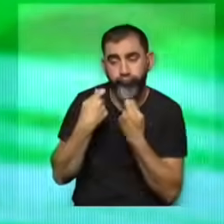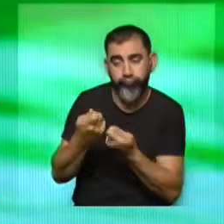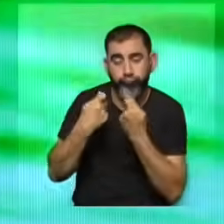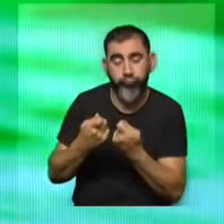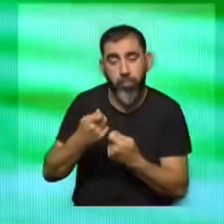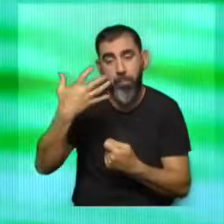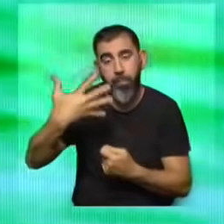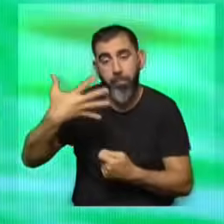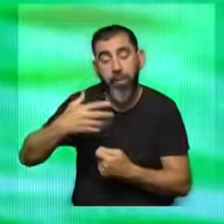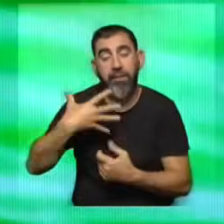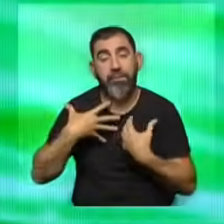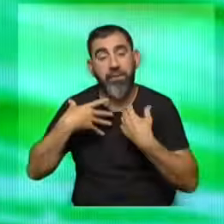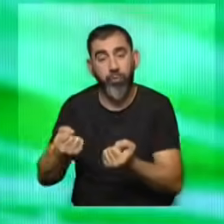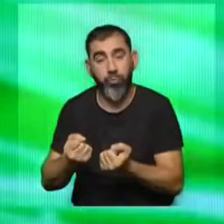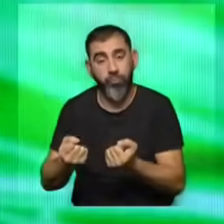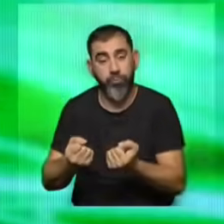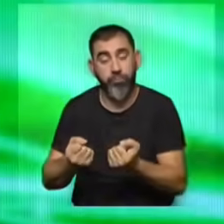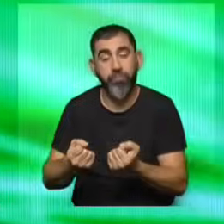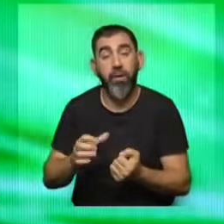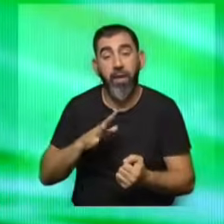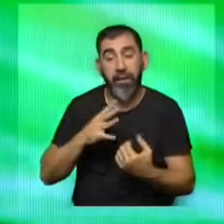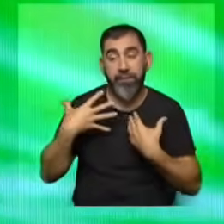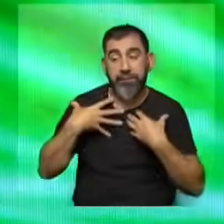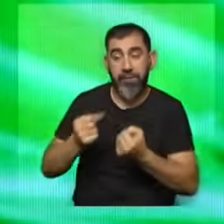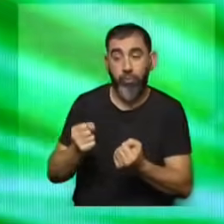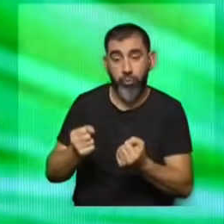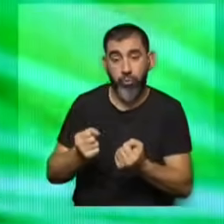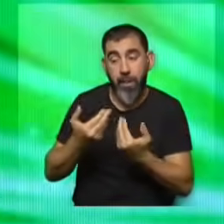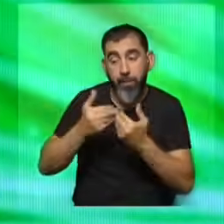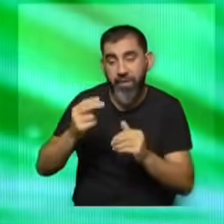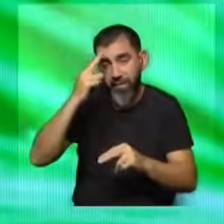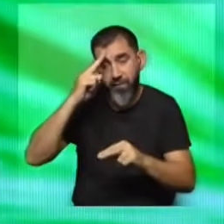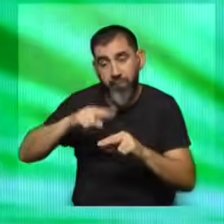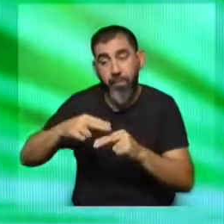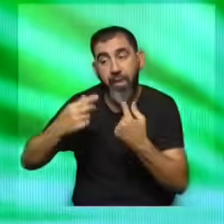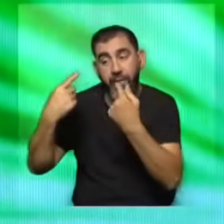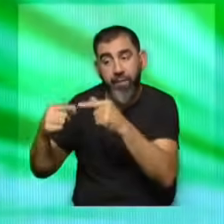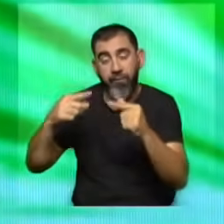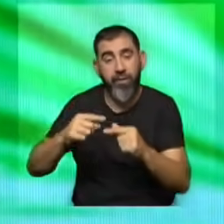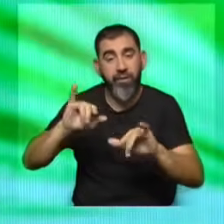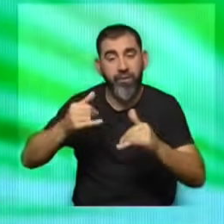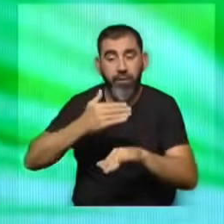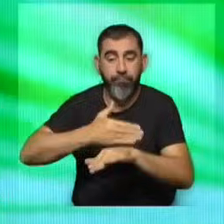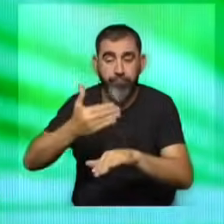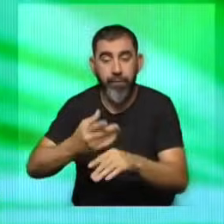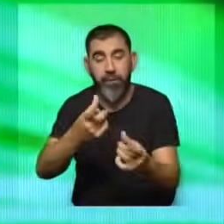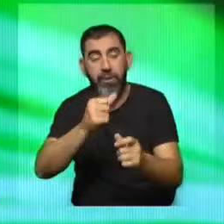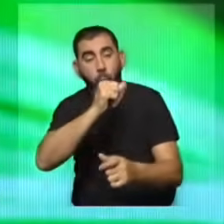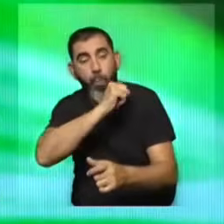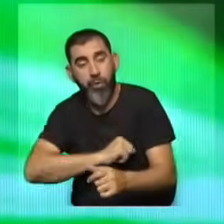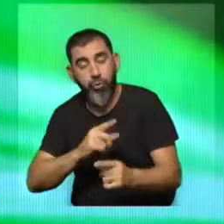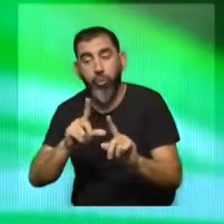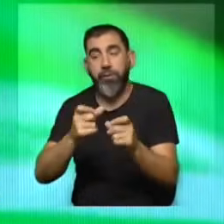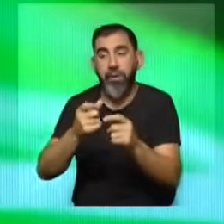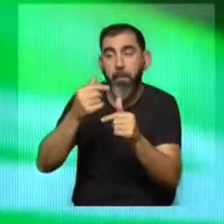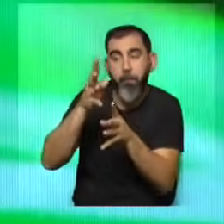elevados a la salud di o sea si atendemos a la salud Cuando recién empieza a deteriorarse es distinto cuando hay que usar un quirófano o hay que usar